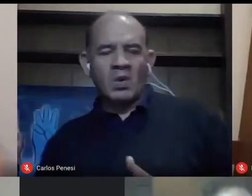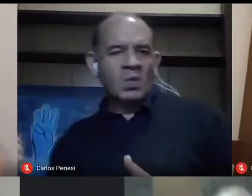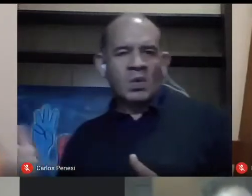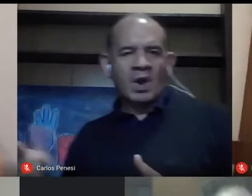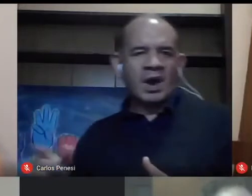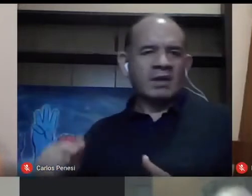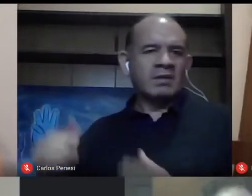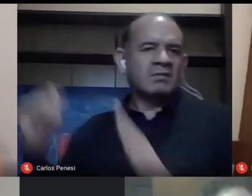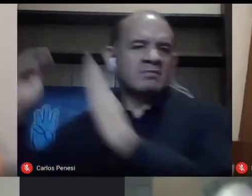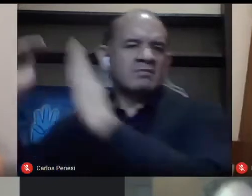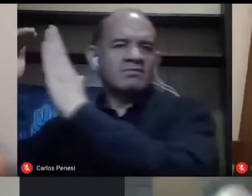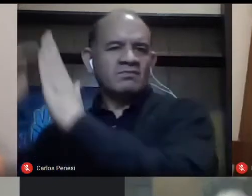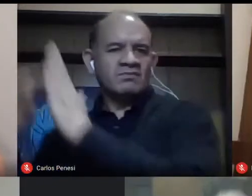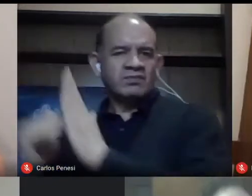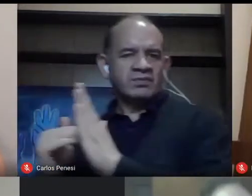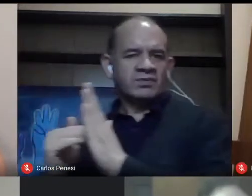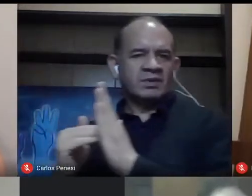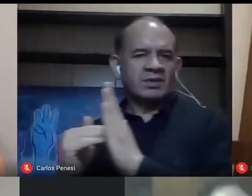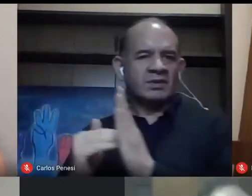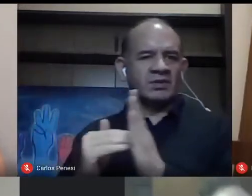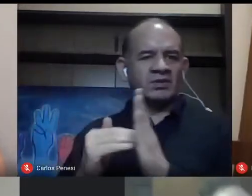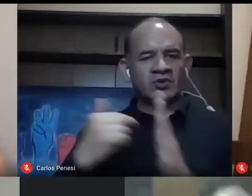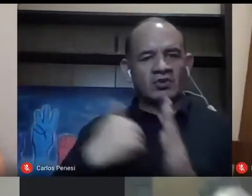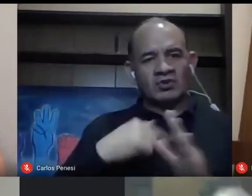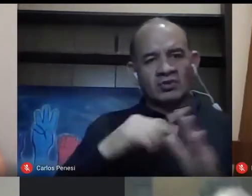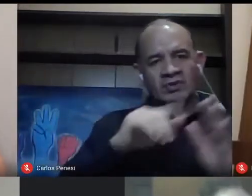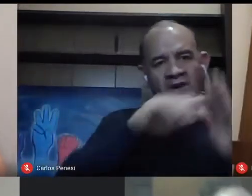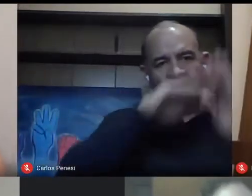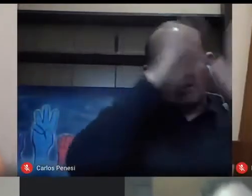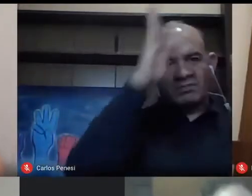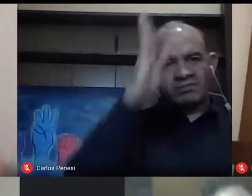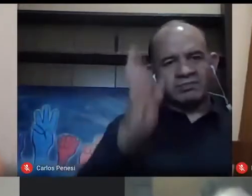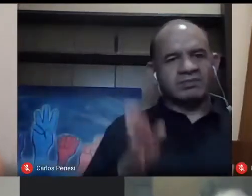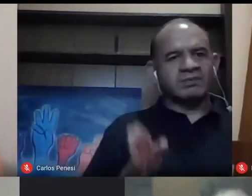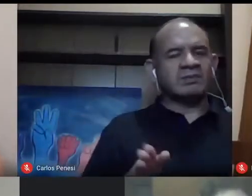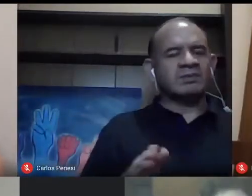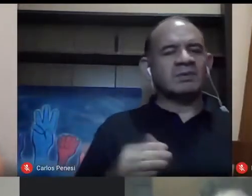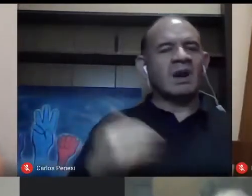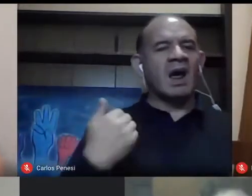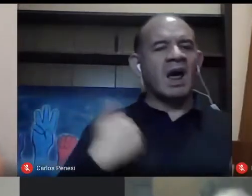Tratado de Marrakech. Por lo cual creemos que también es importante, una vez establecido